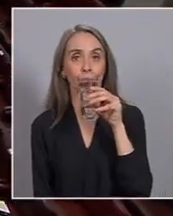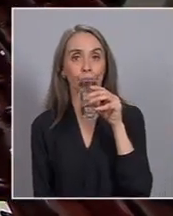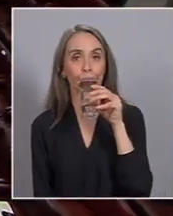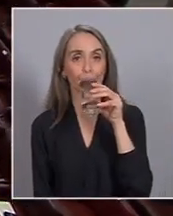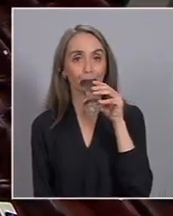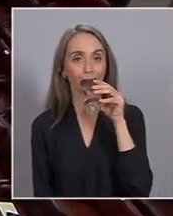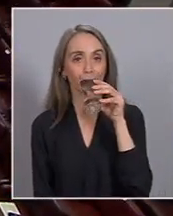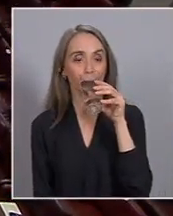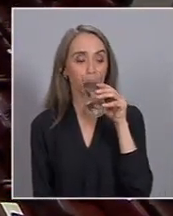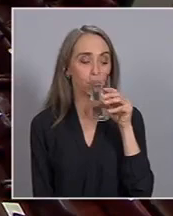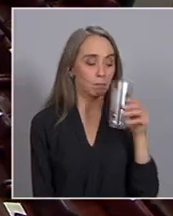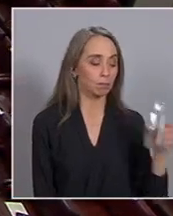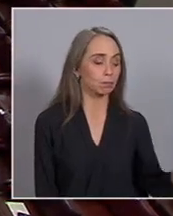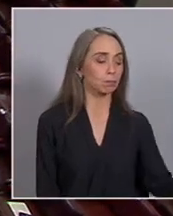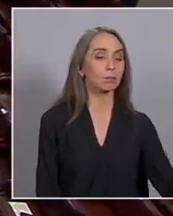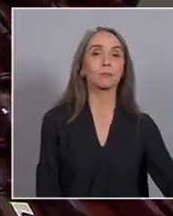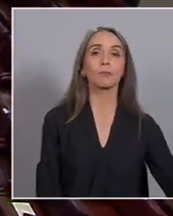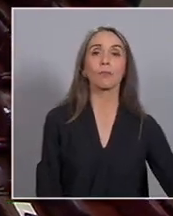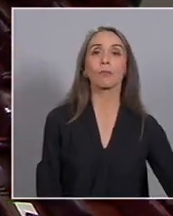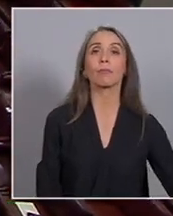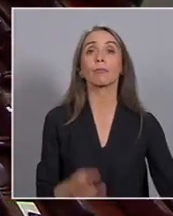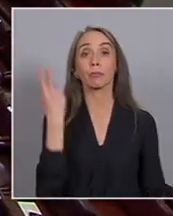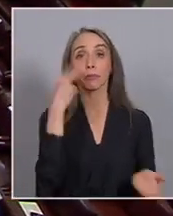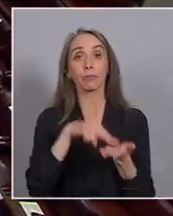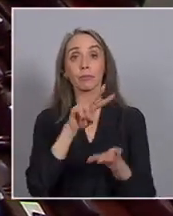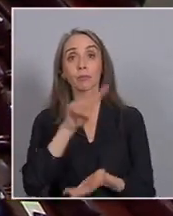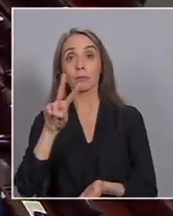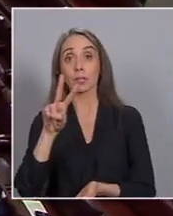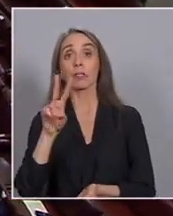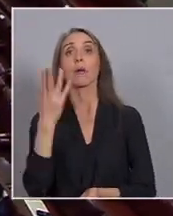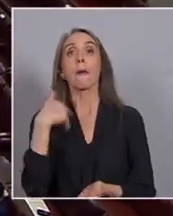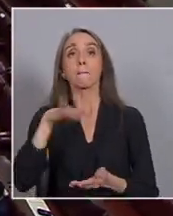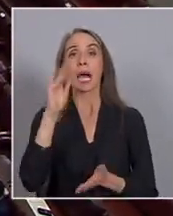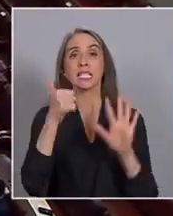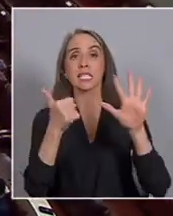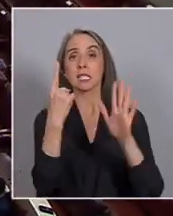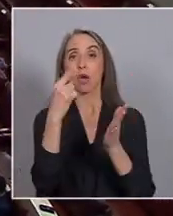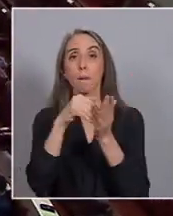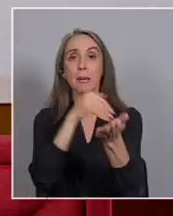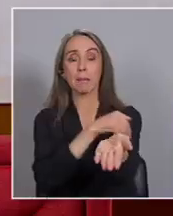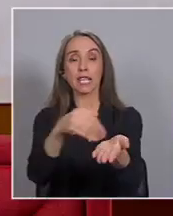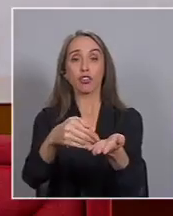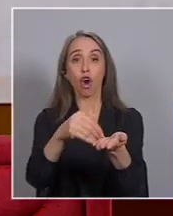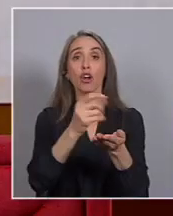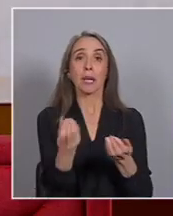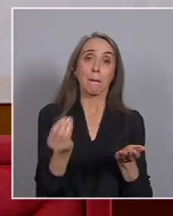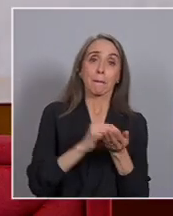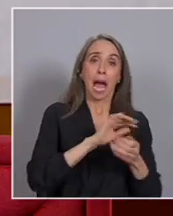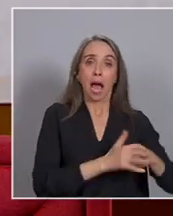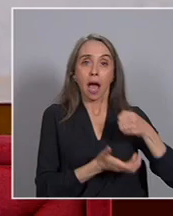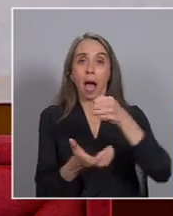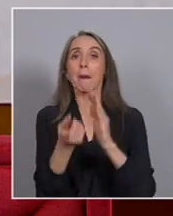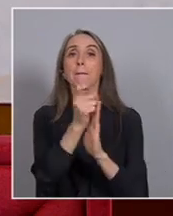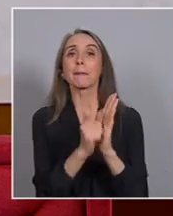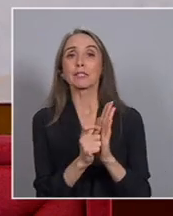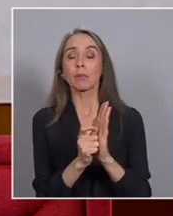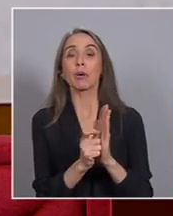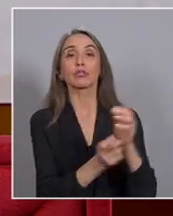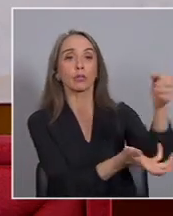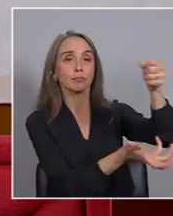En 2022 movilizamos más de 61 mil millones de pesos adicionales al presupuesto para apoyar a las pymes en su